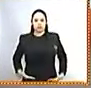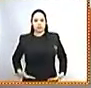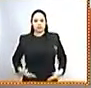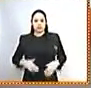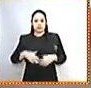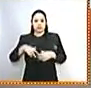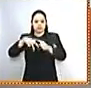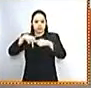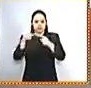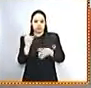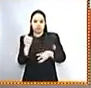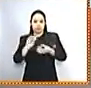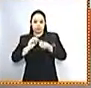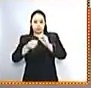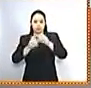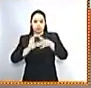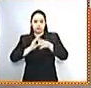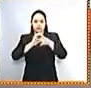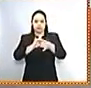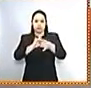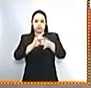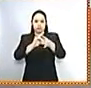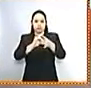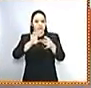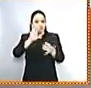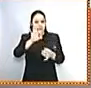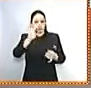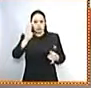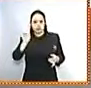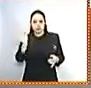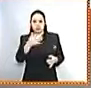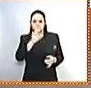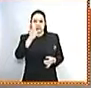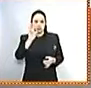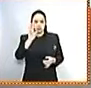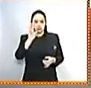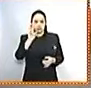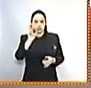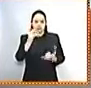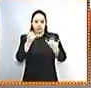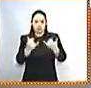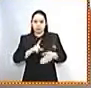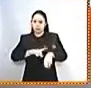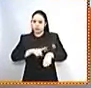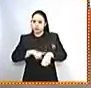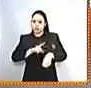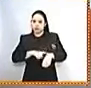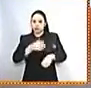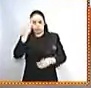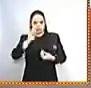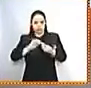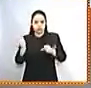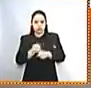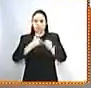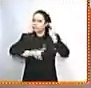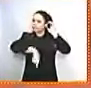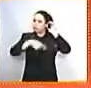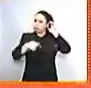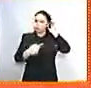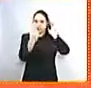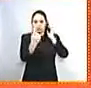el muslo derecho. Otros números relacionados en el 98 y 17. Ahora conoceremos el número ganador para más